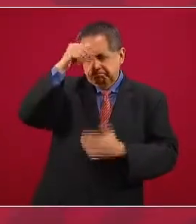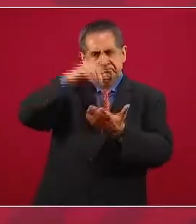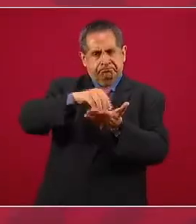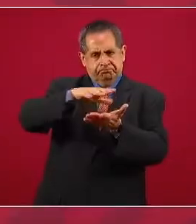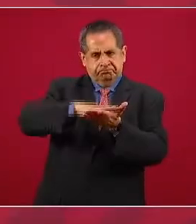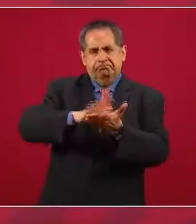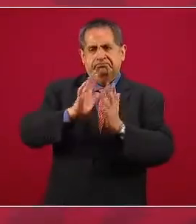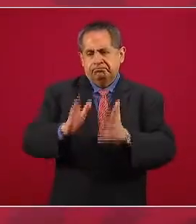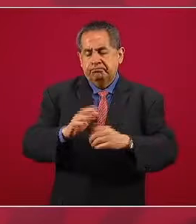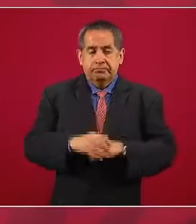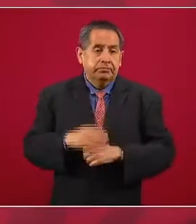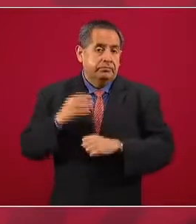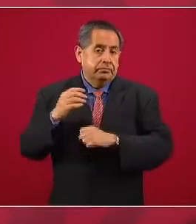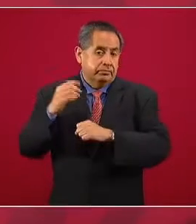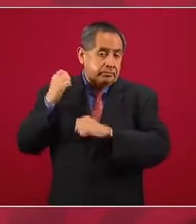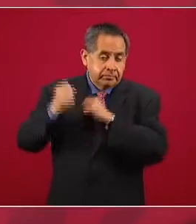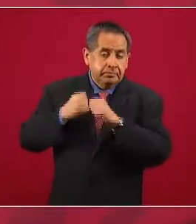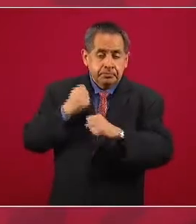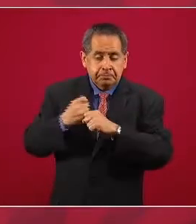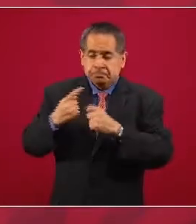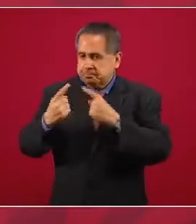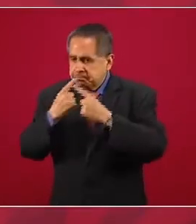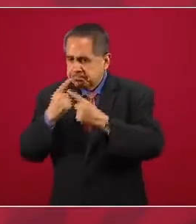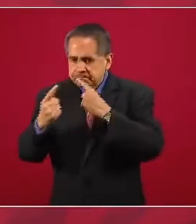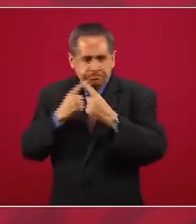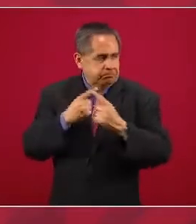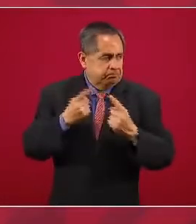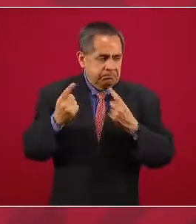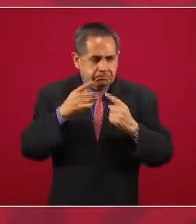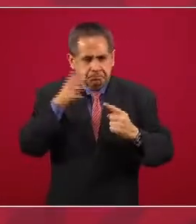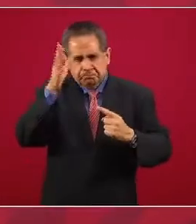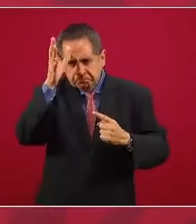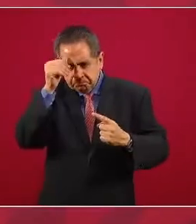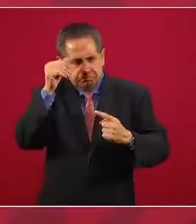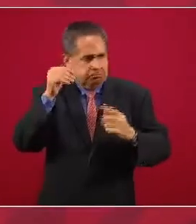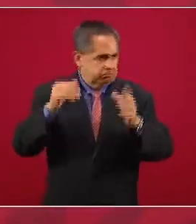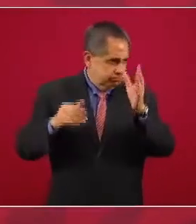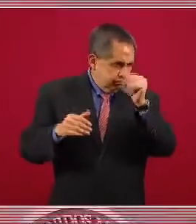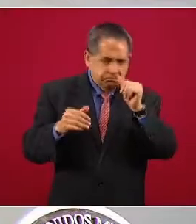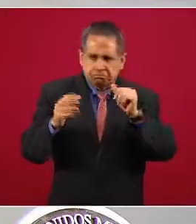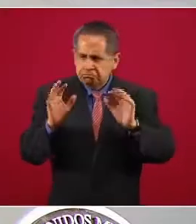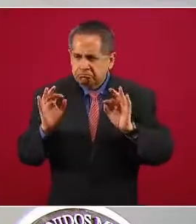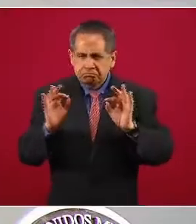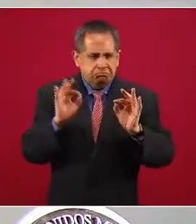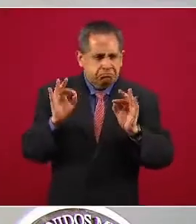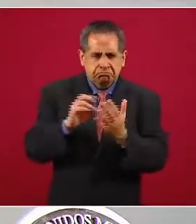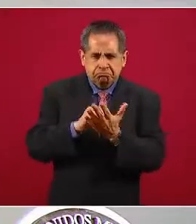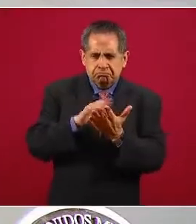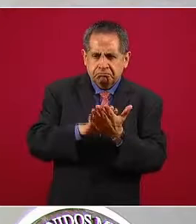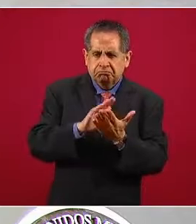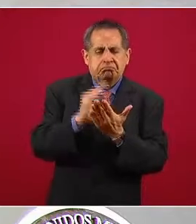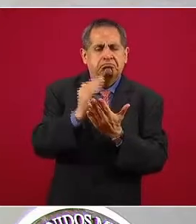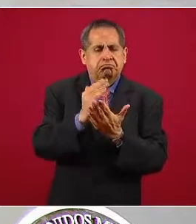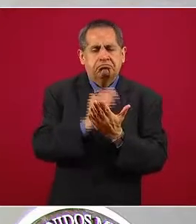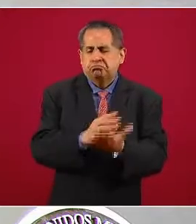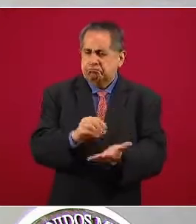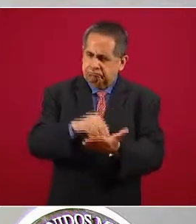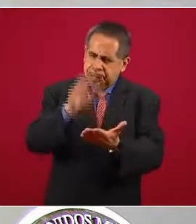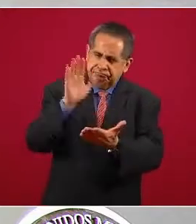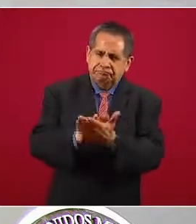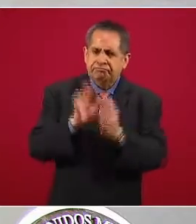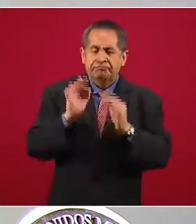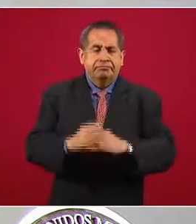lucha finalmente estamos aterrizando. El problema